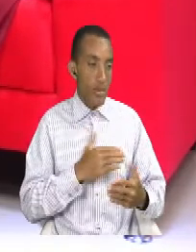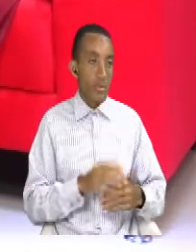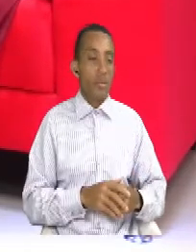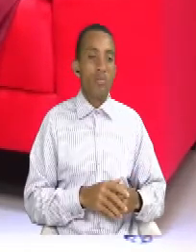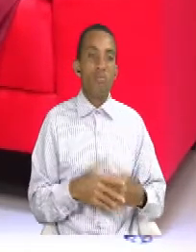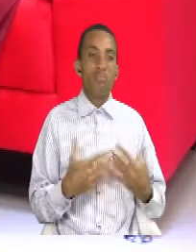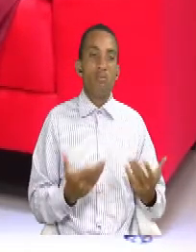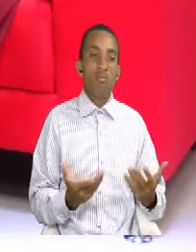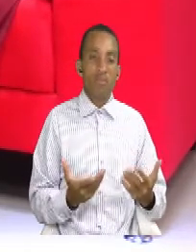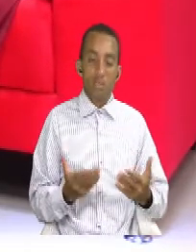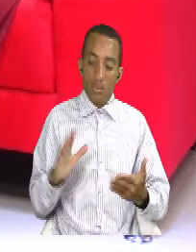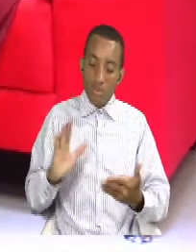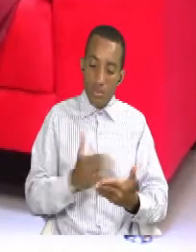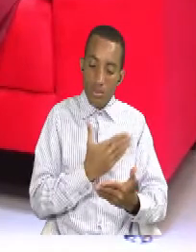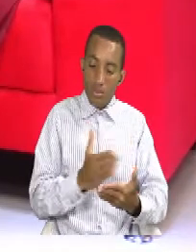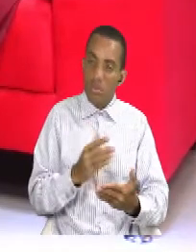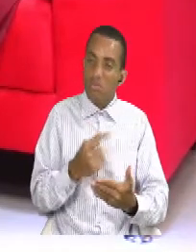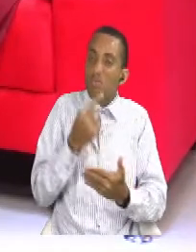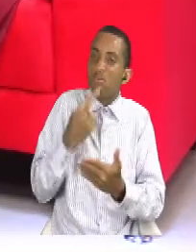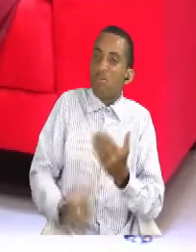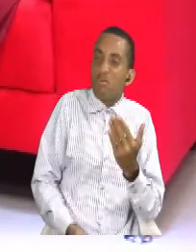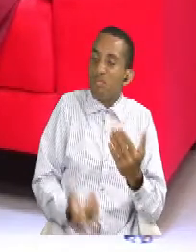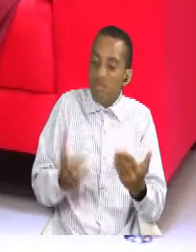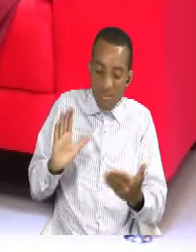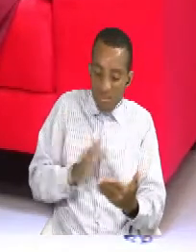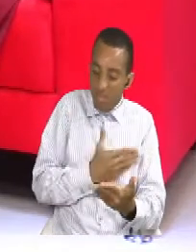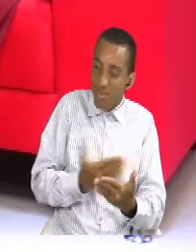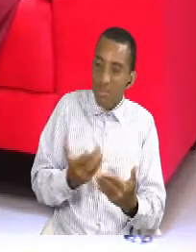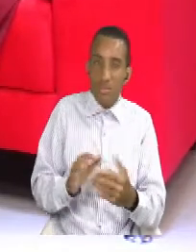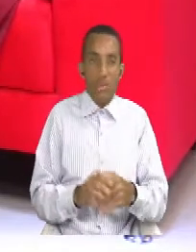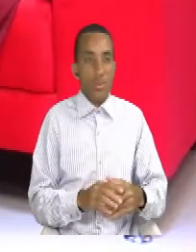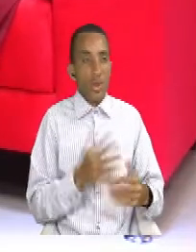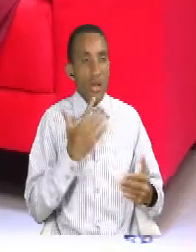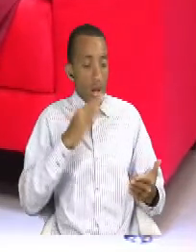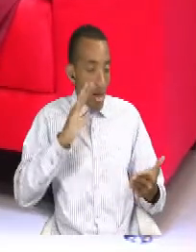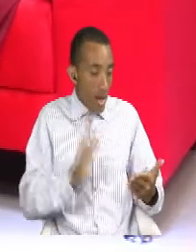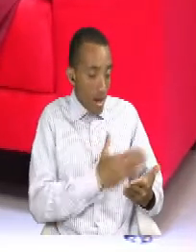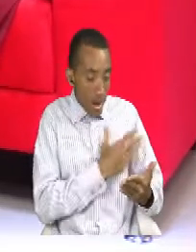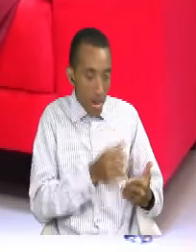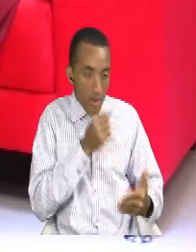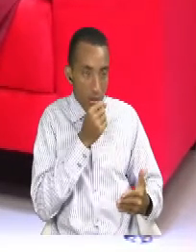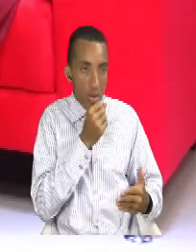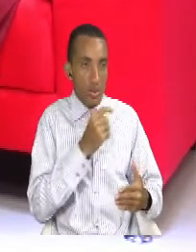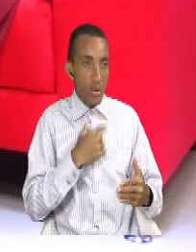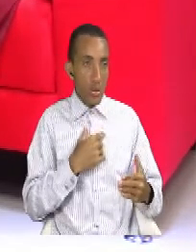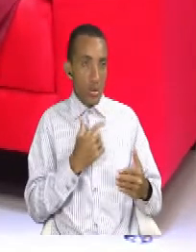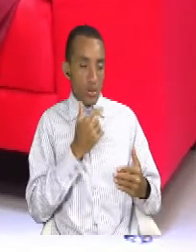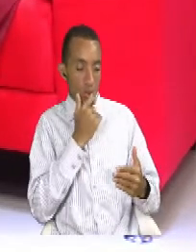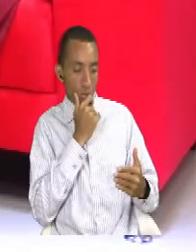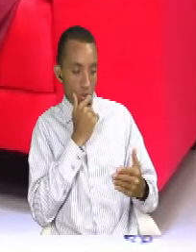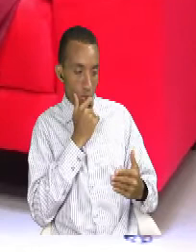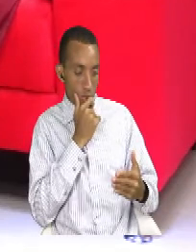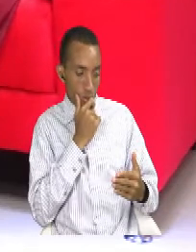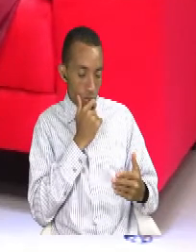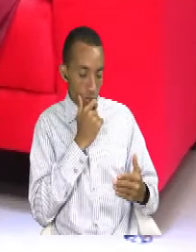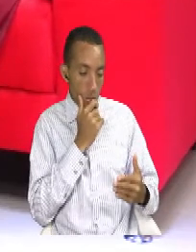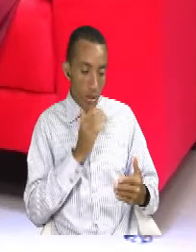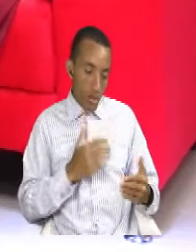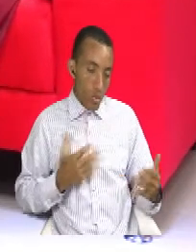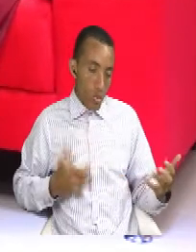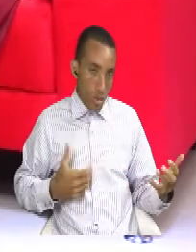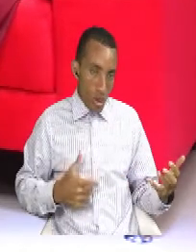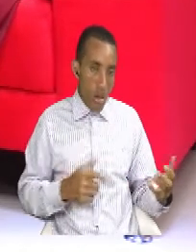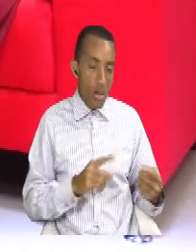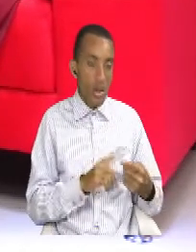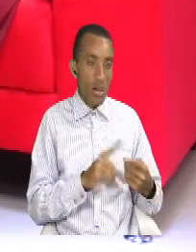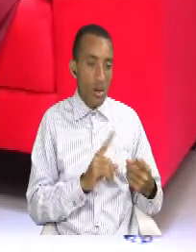música cantas e interpretas? No, pues yo cantante no soy. Yo soy más que todo intérprete y pues compositor y arreglista